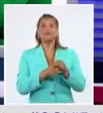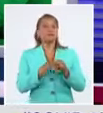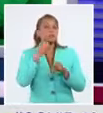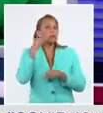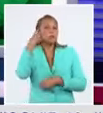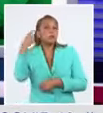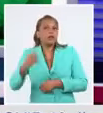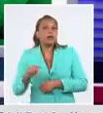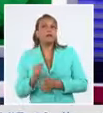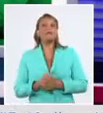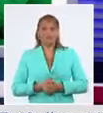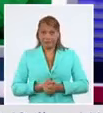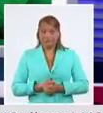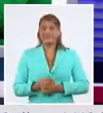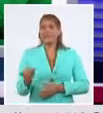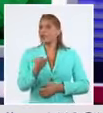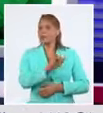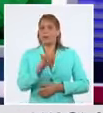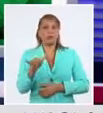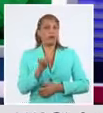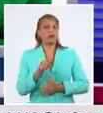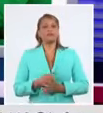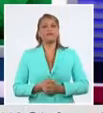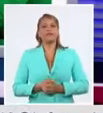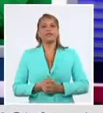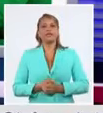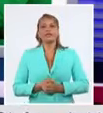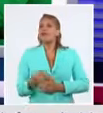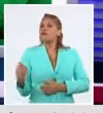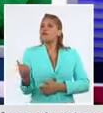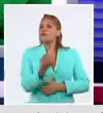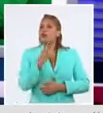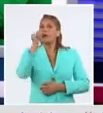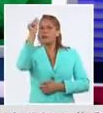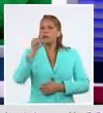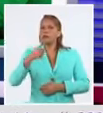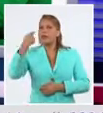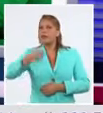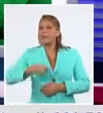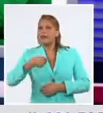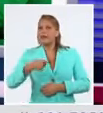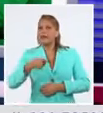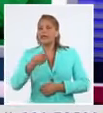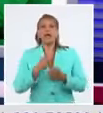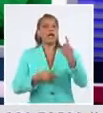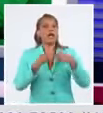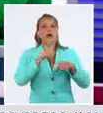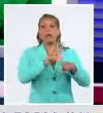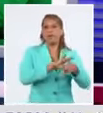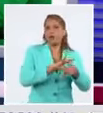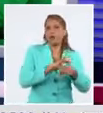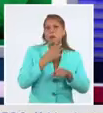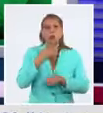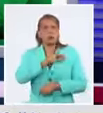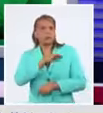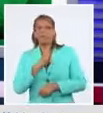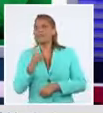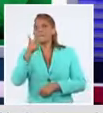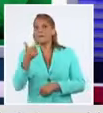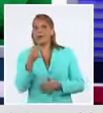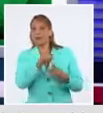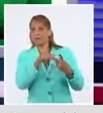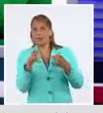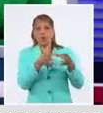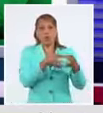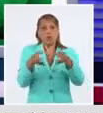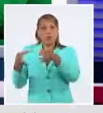sanos. Siempre partiendo del principio que todas las personas enfermas o sanas